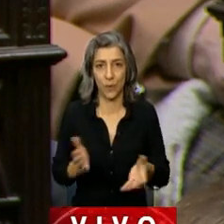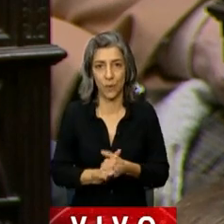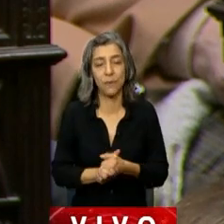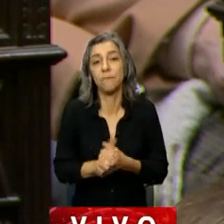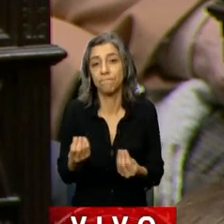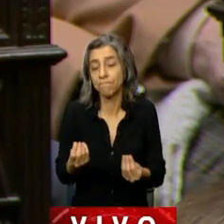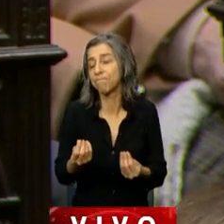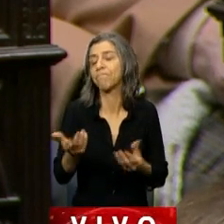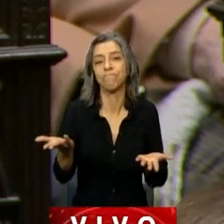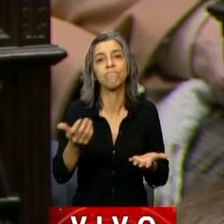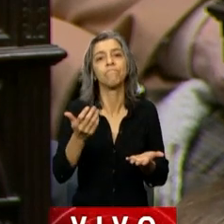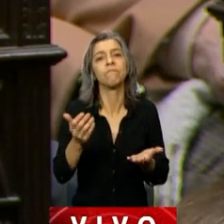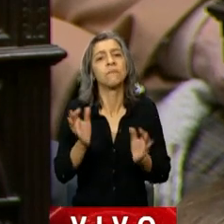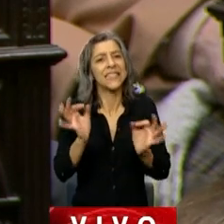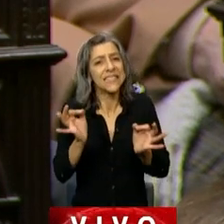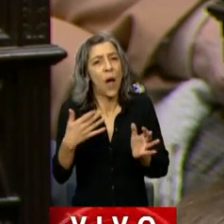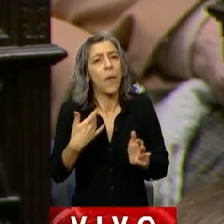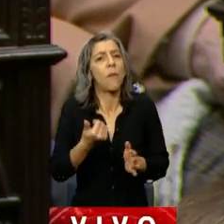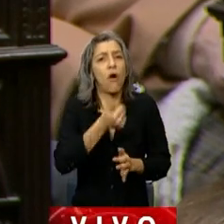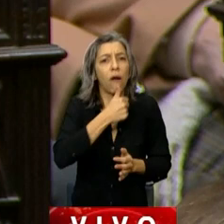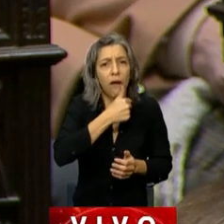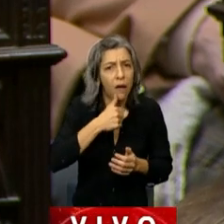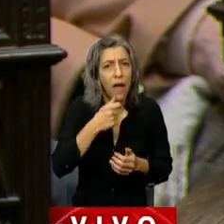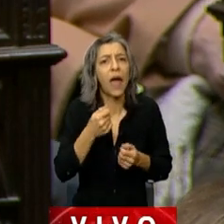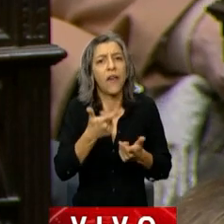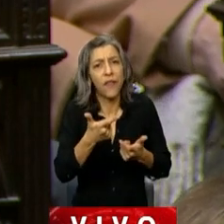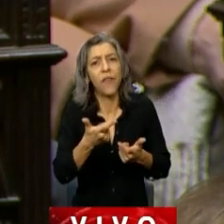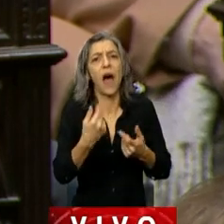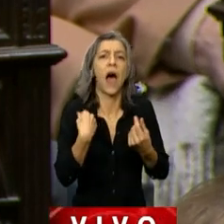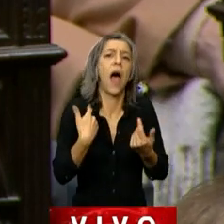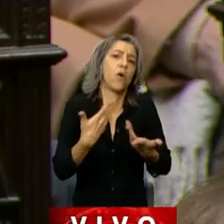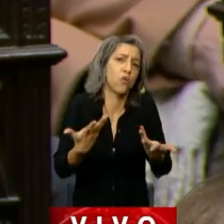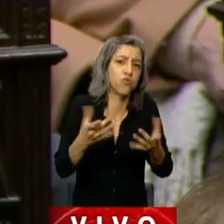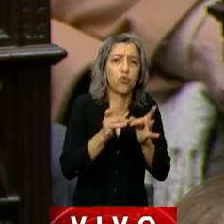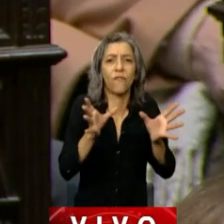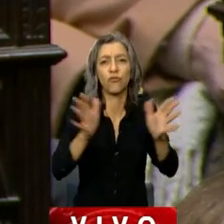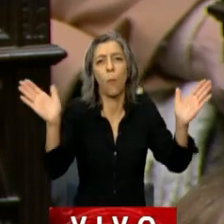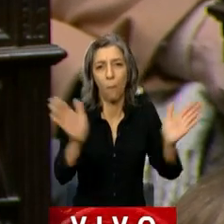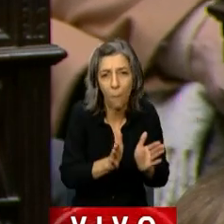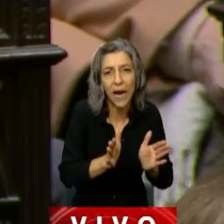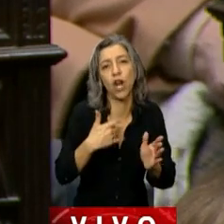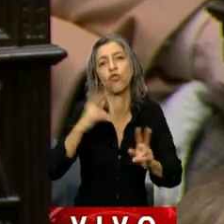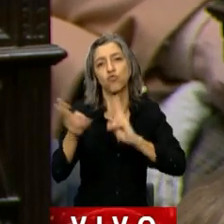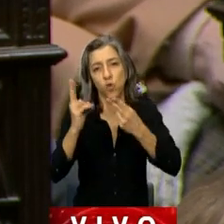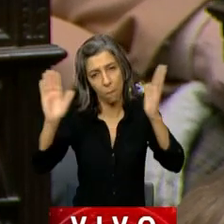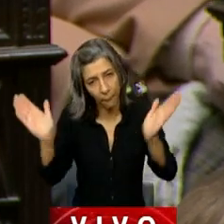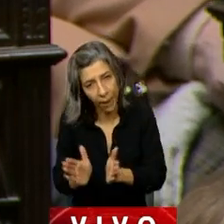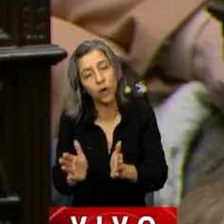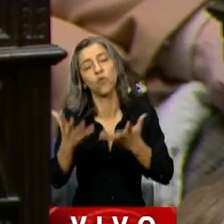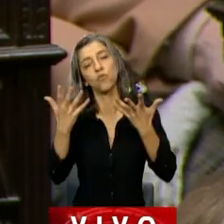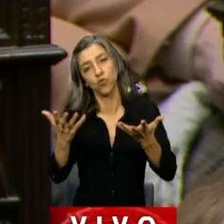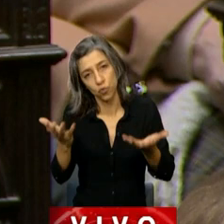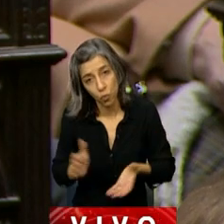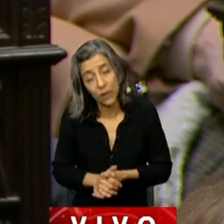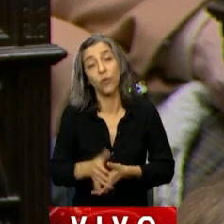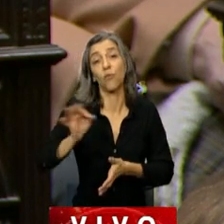han disminuido muchísimo las infecciones y la mortalidad, pero así como disminuyeron las infecciones y la mortalidad